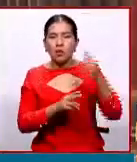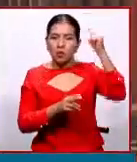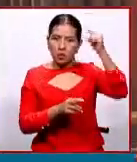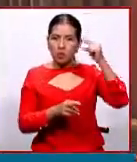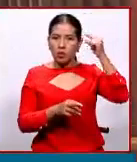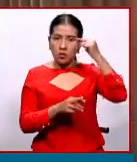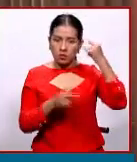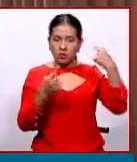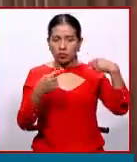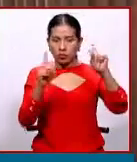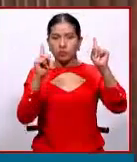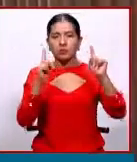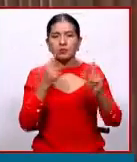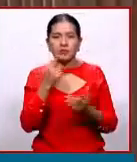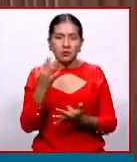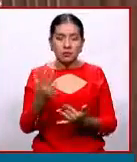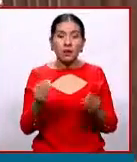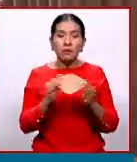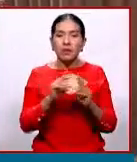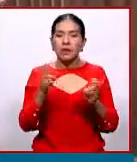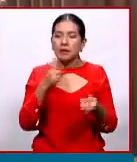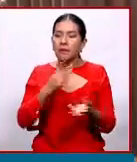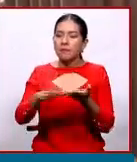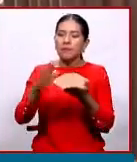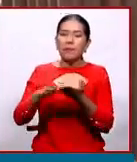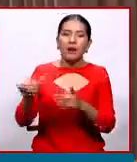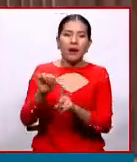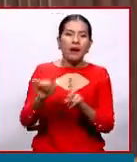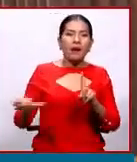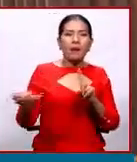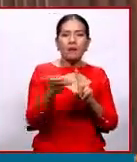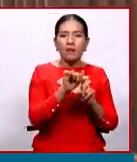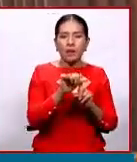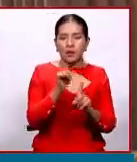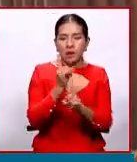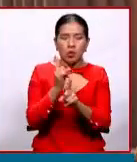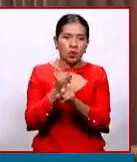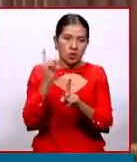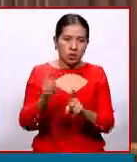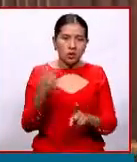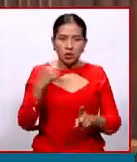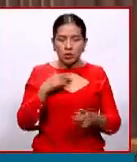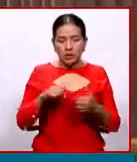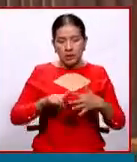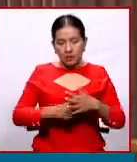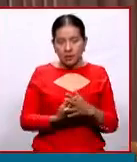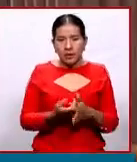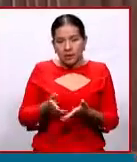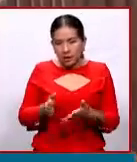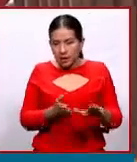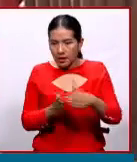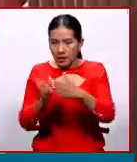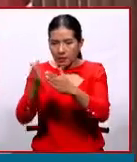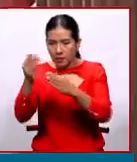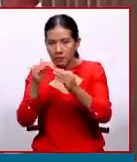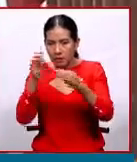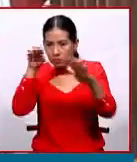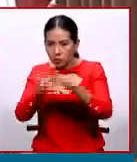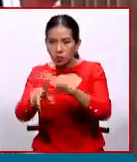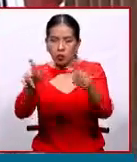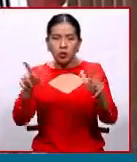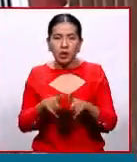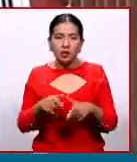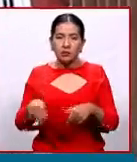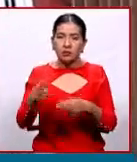paralelo estamos yendo con la licencia ambiental. Vamos a comenzar a hacer caminos y planchadas en el segundo semestre de este año